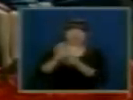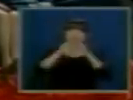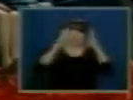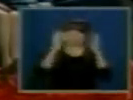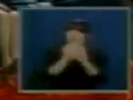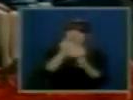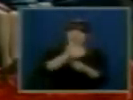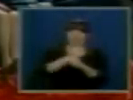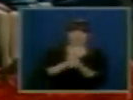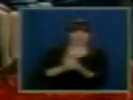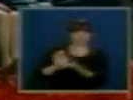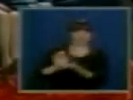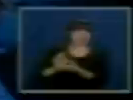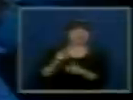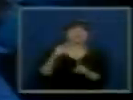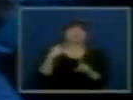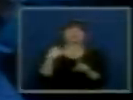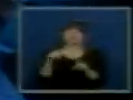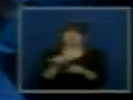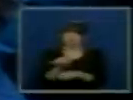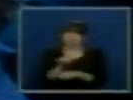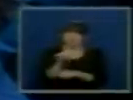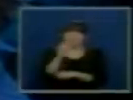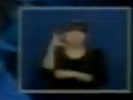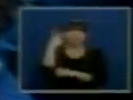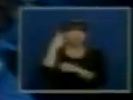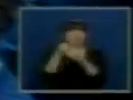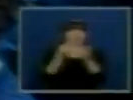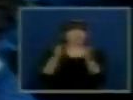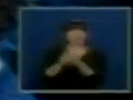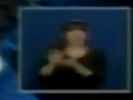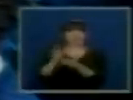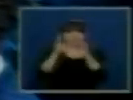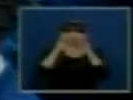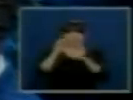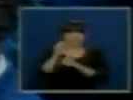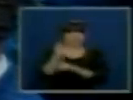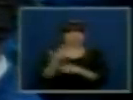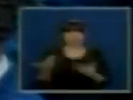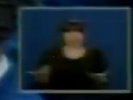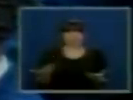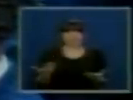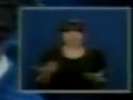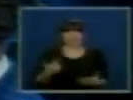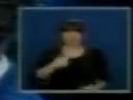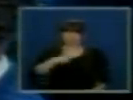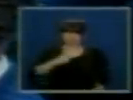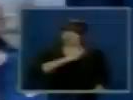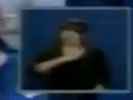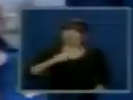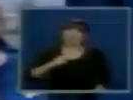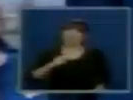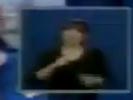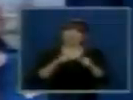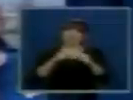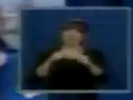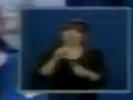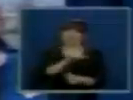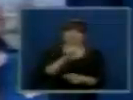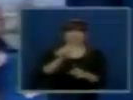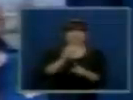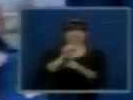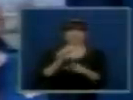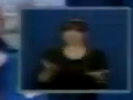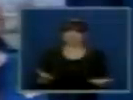laboral, también lo están de las políticas públicas de atención social. Me rebelo ante la continuidad de estas